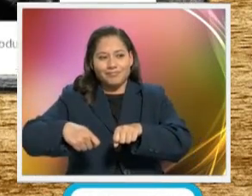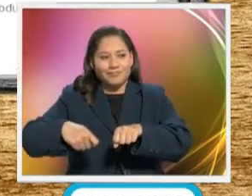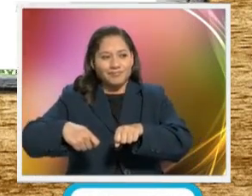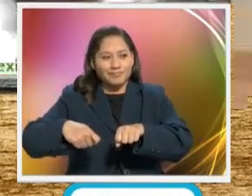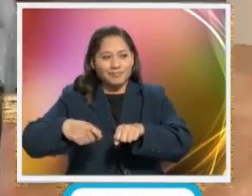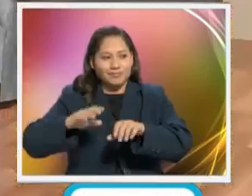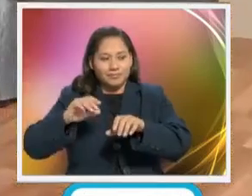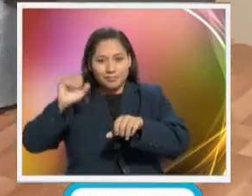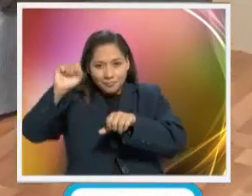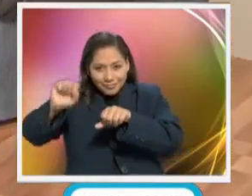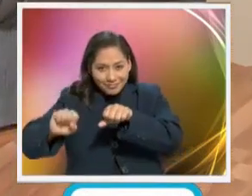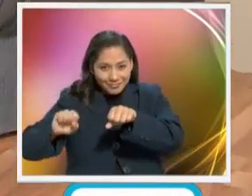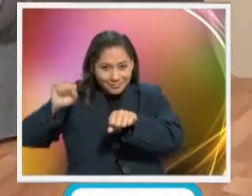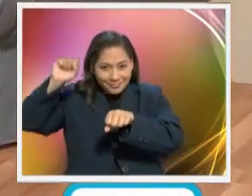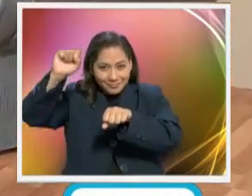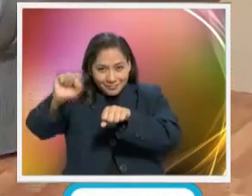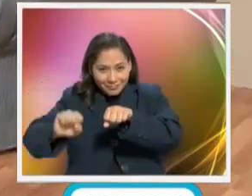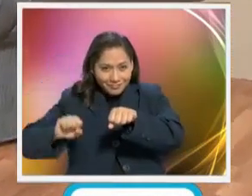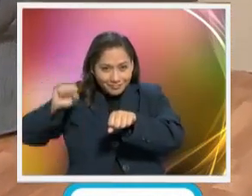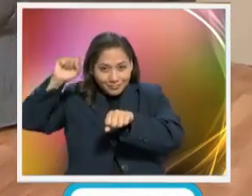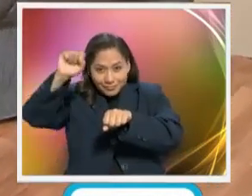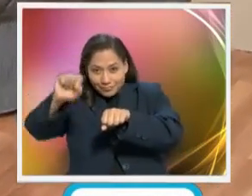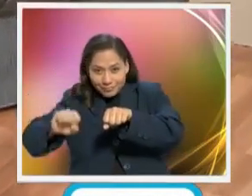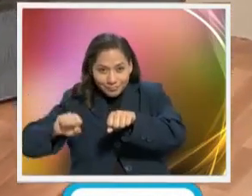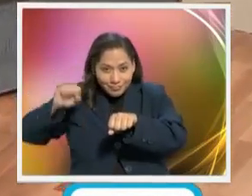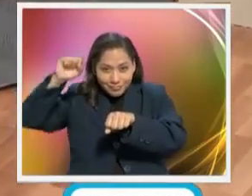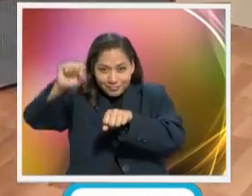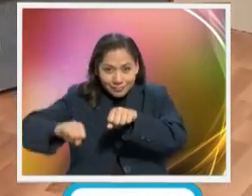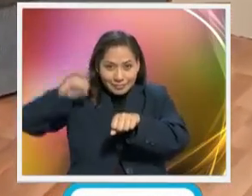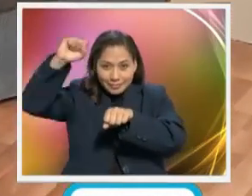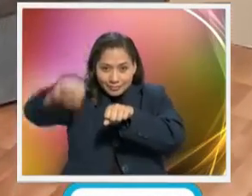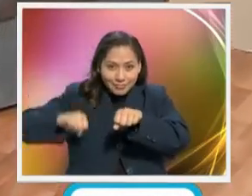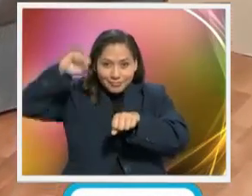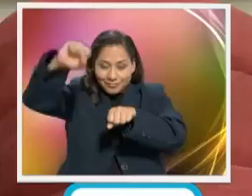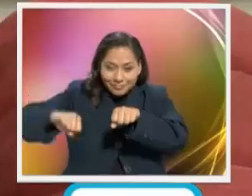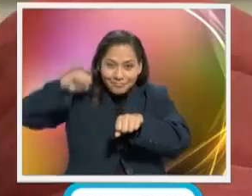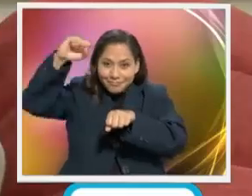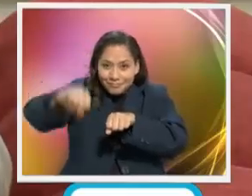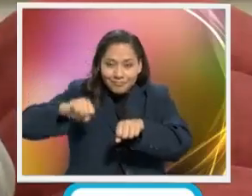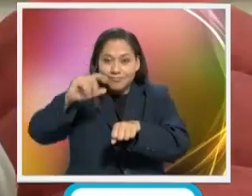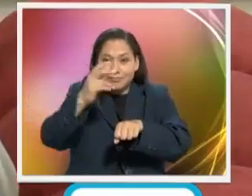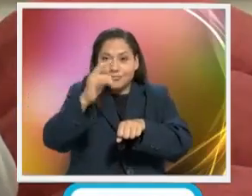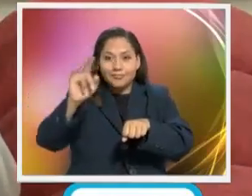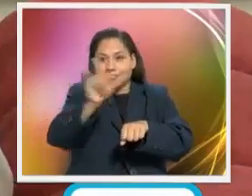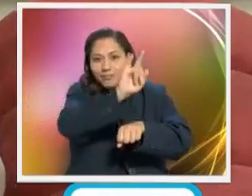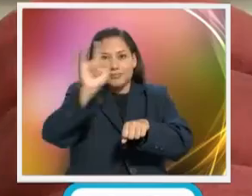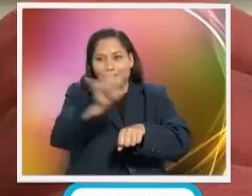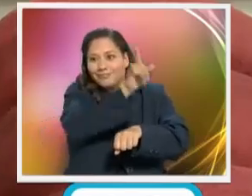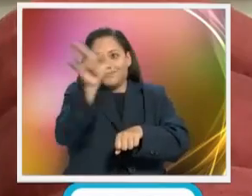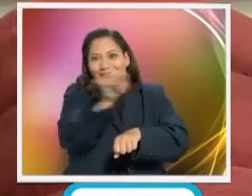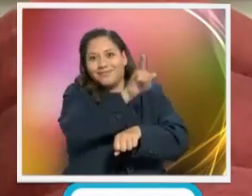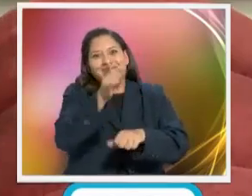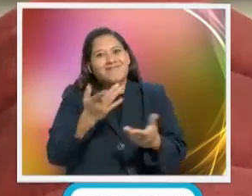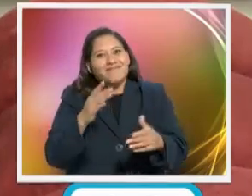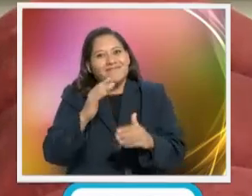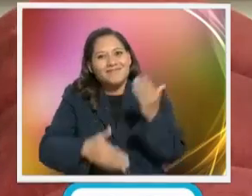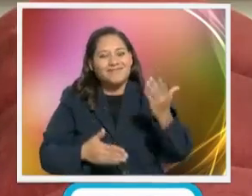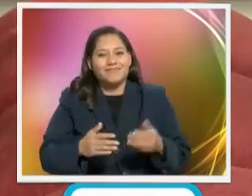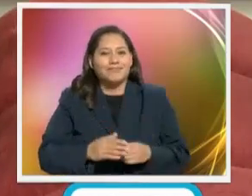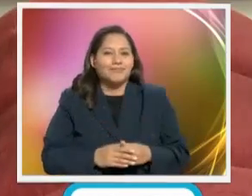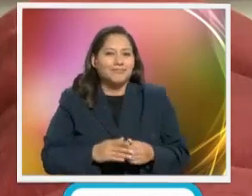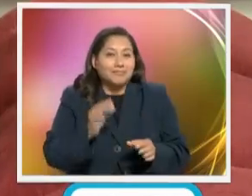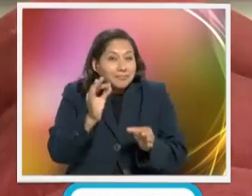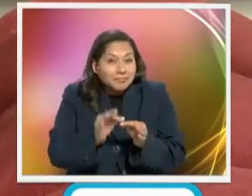daba vuelta la manivela en la cámara. Entonces a lo mejor él le daba un poquito más rápido, entonces la vista Sí. se iba a acabar antes, ¿no? Claro. Un poquito más lento, o sea, no era